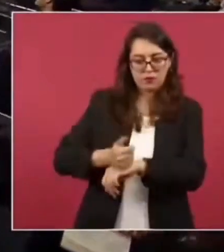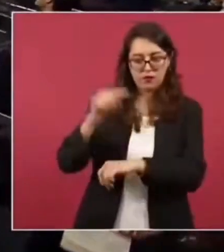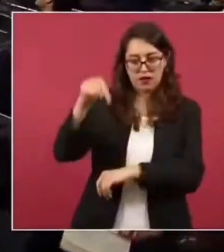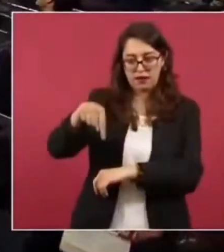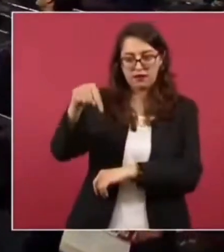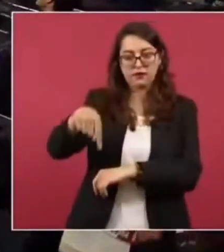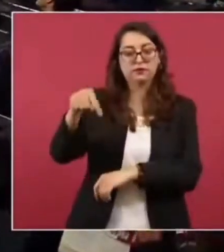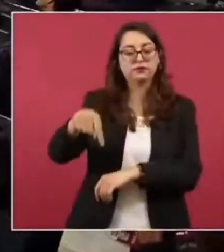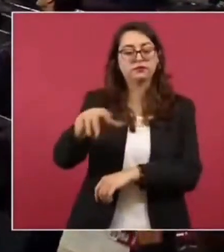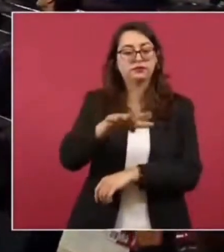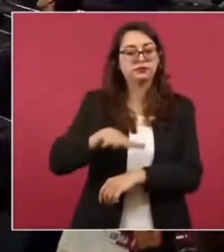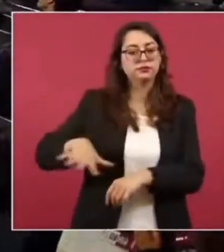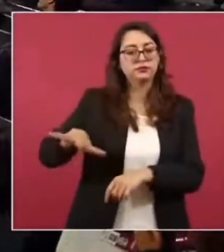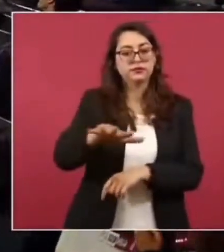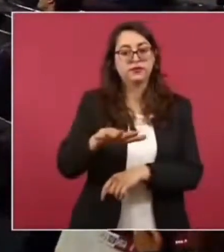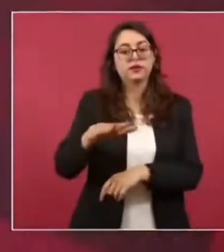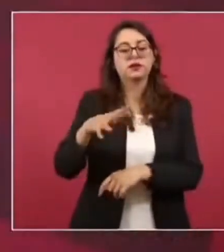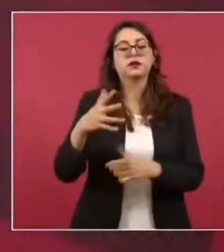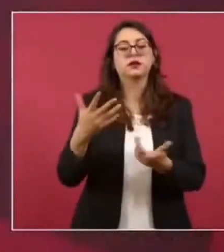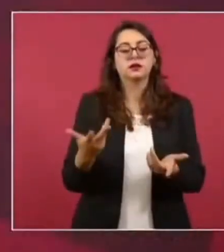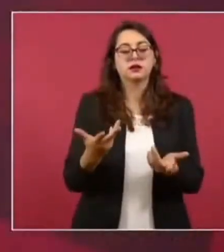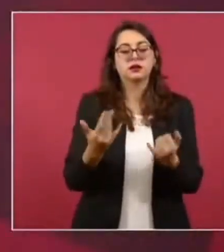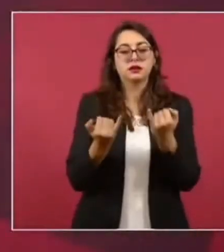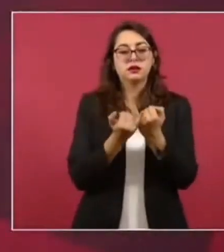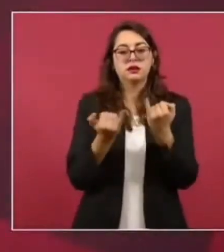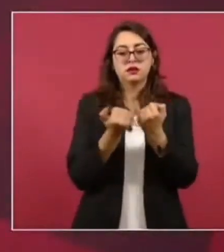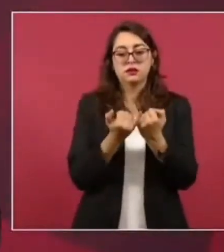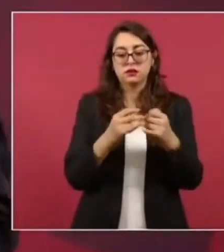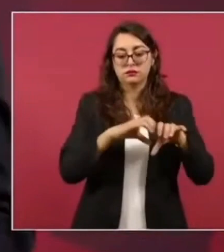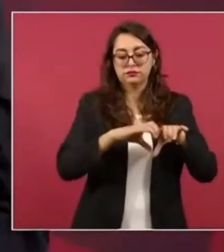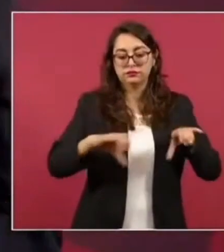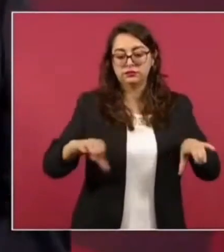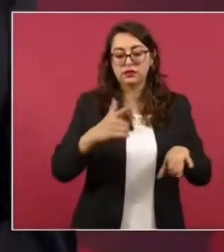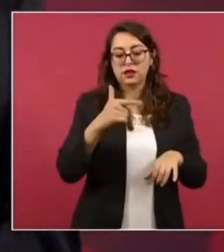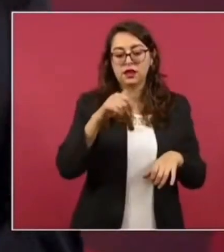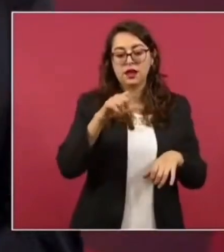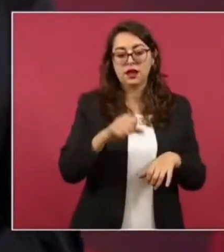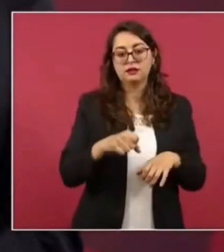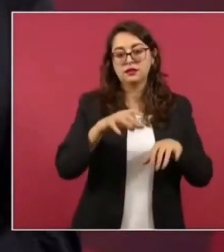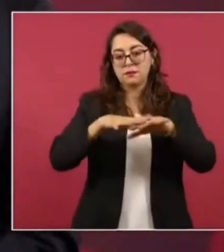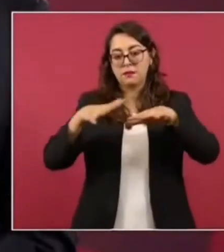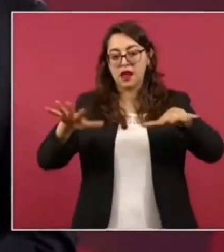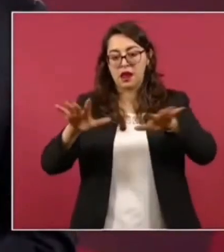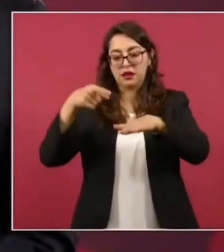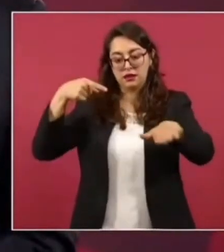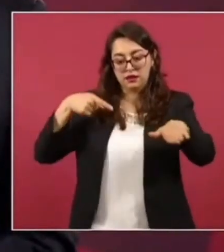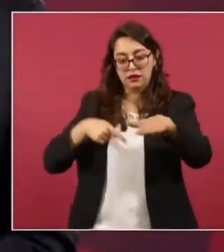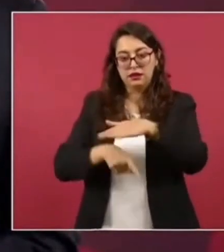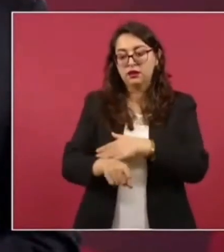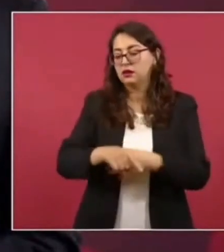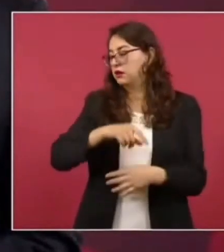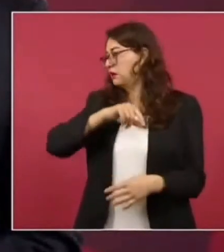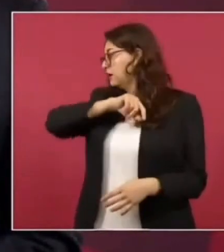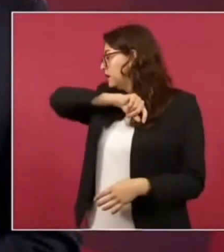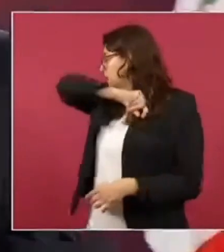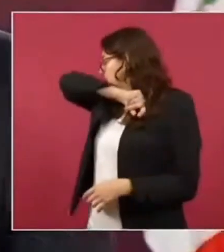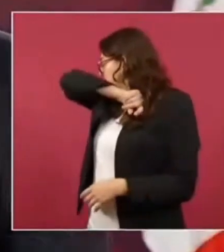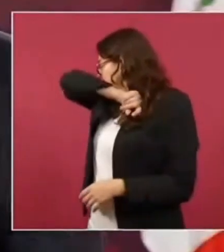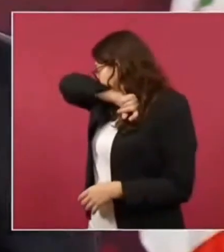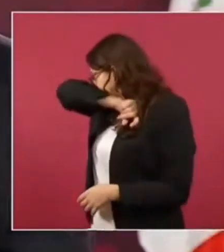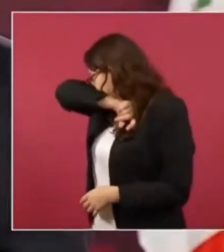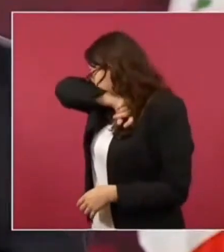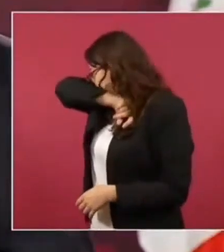para continuar con un gasoducto marino de Tuxpan a